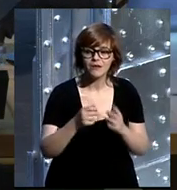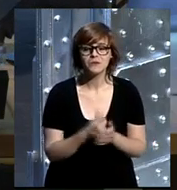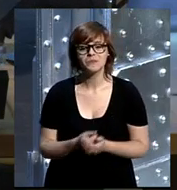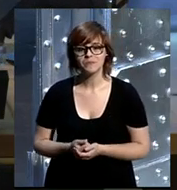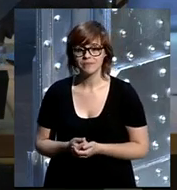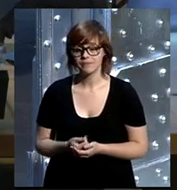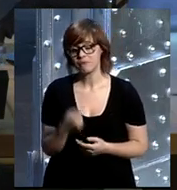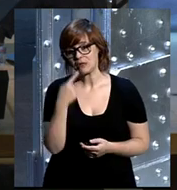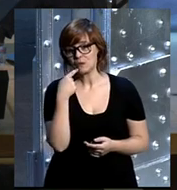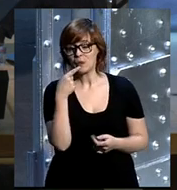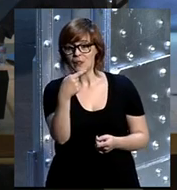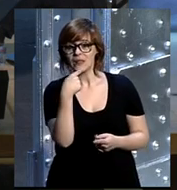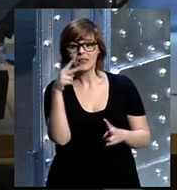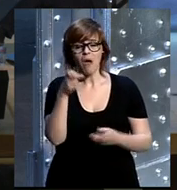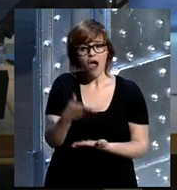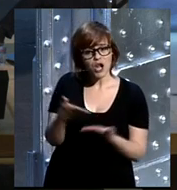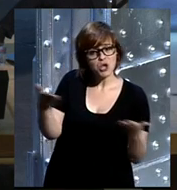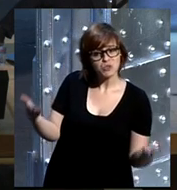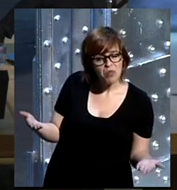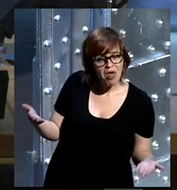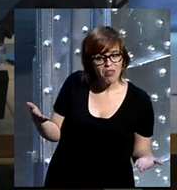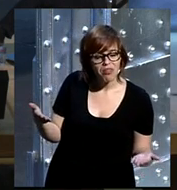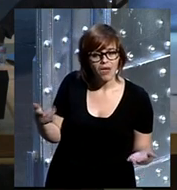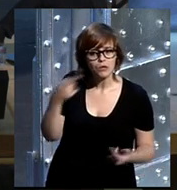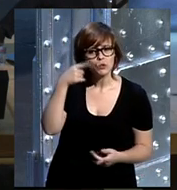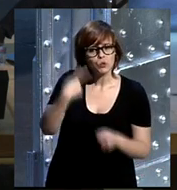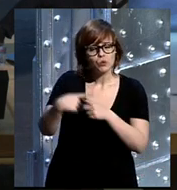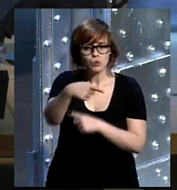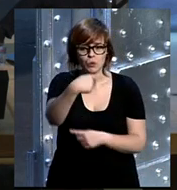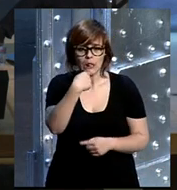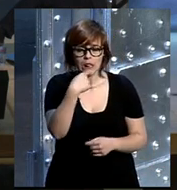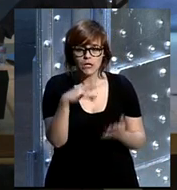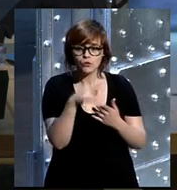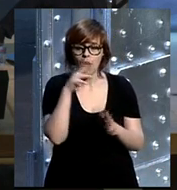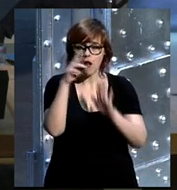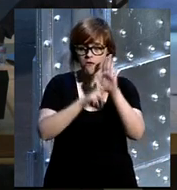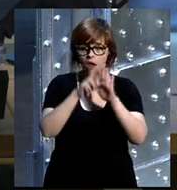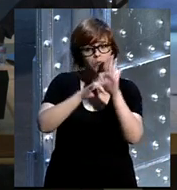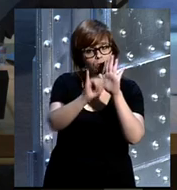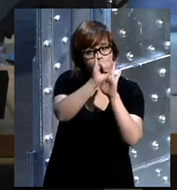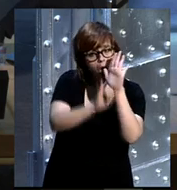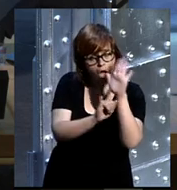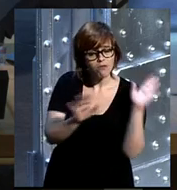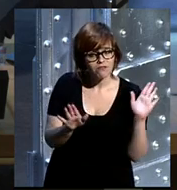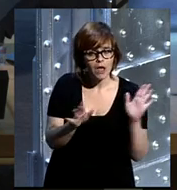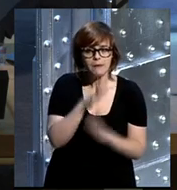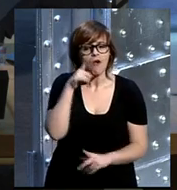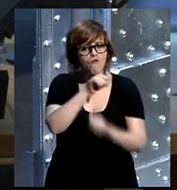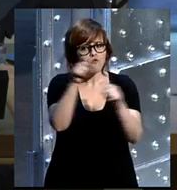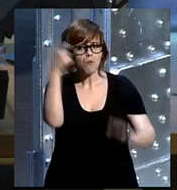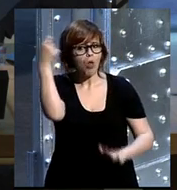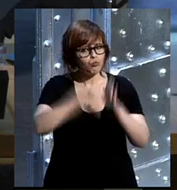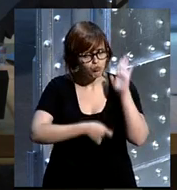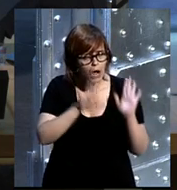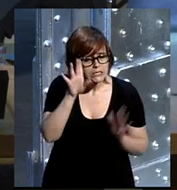mencionado de generosidad y estas cosas. Vamos a ver, muchas de las cosas que tú comentas están en el reglamento. Y de forma muy dura. Yo